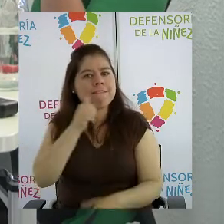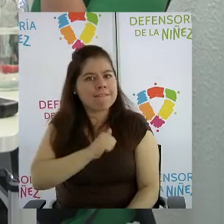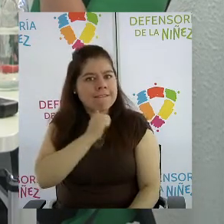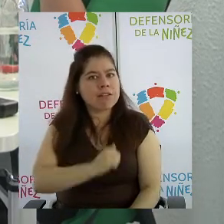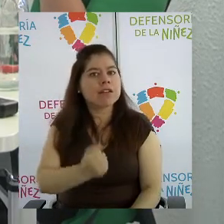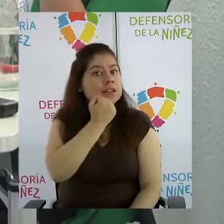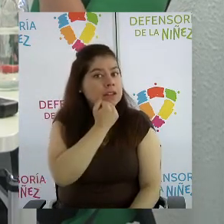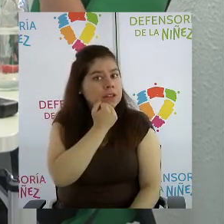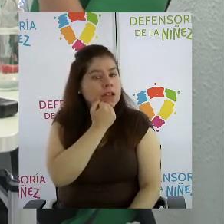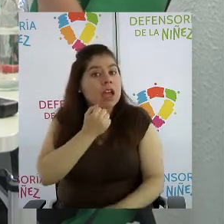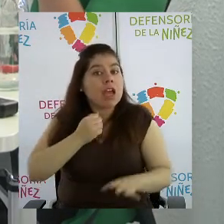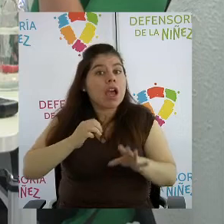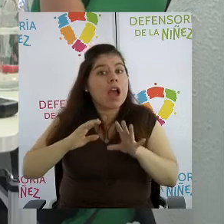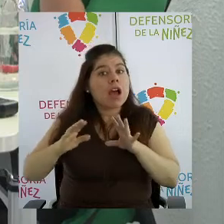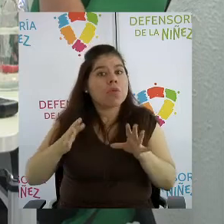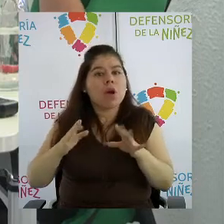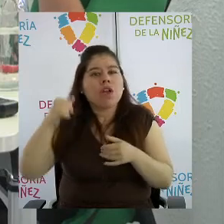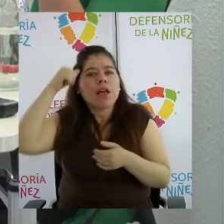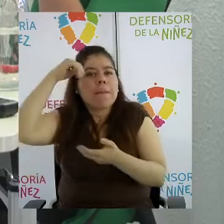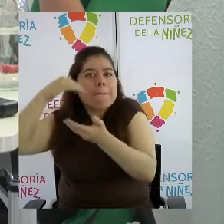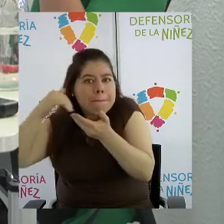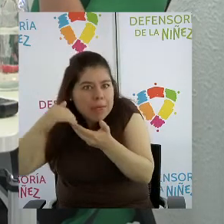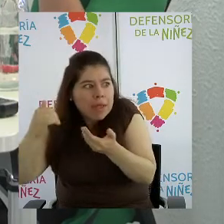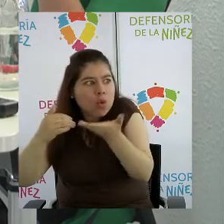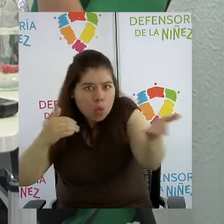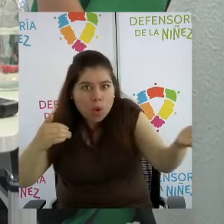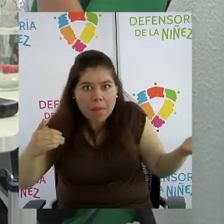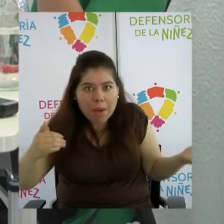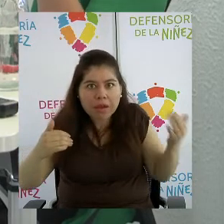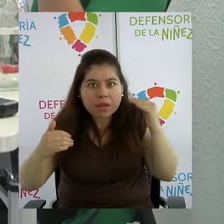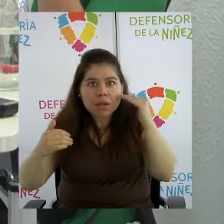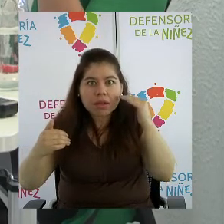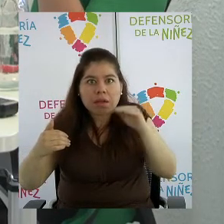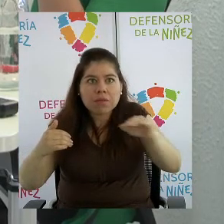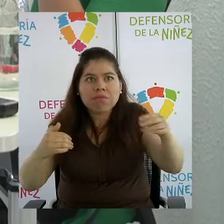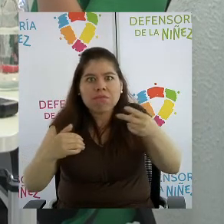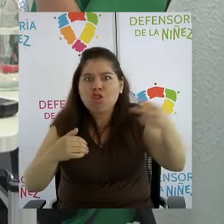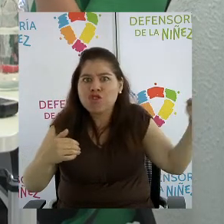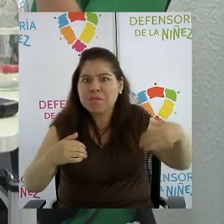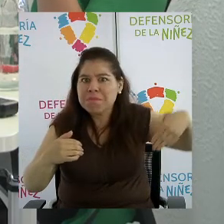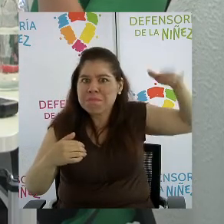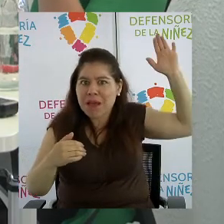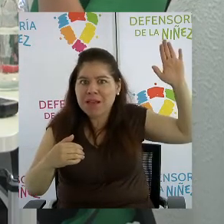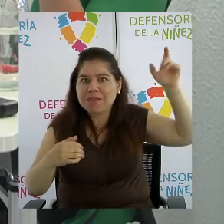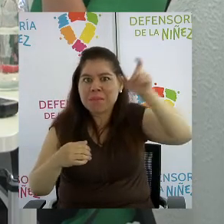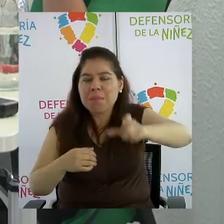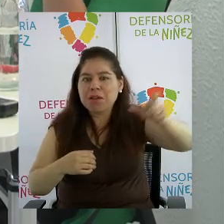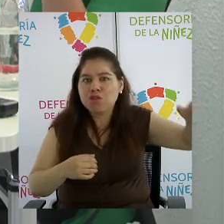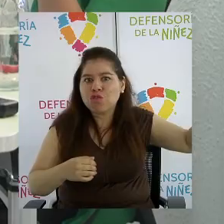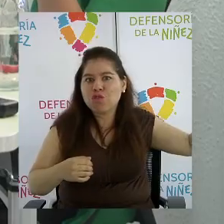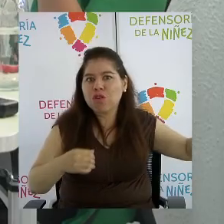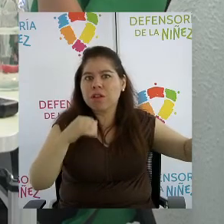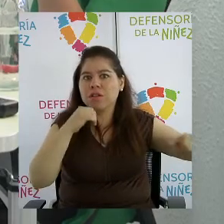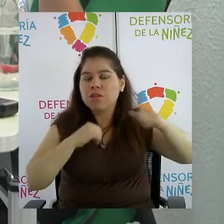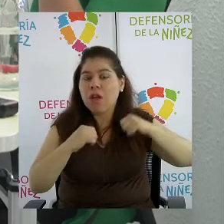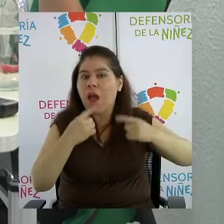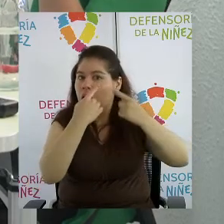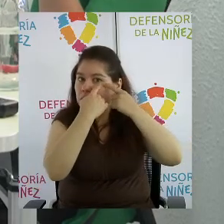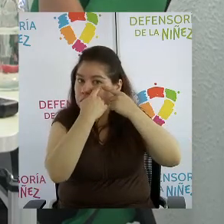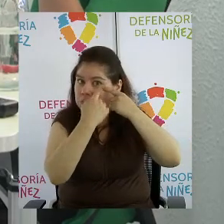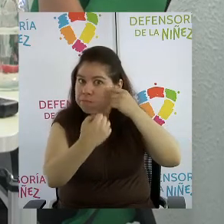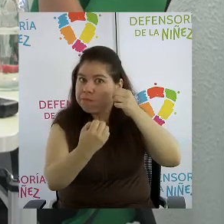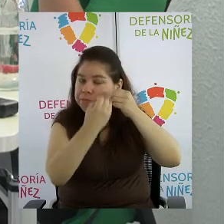de ofrecer perdón, ofrecer disculpas a las víctimas, porque son más de 200 las personas que han sido afectadas, por lo menos en sus globos oculares, y